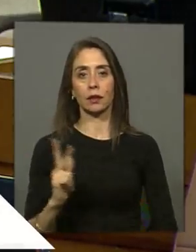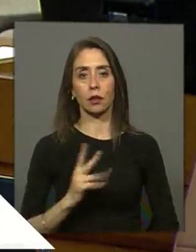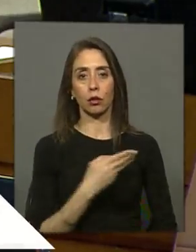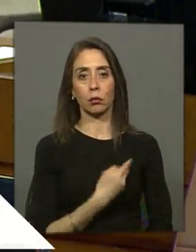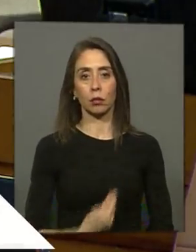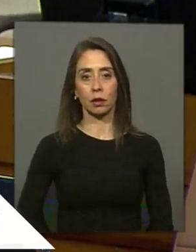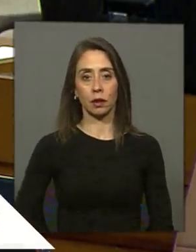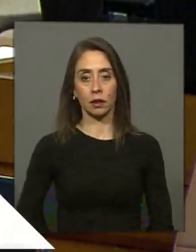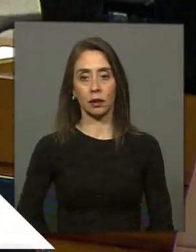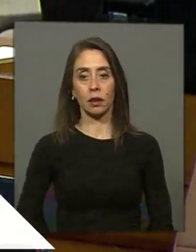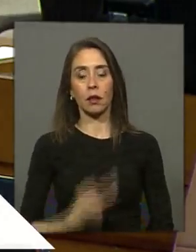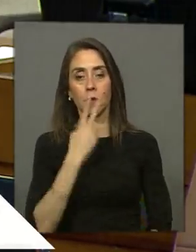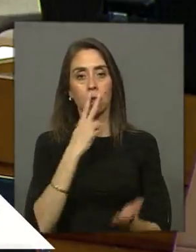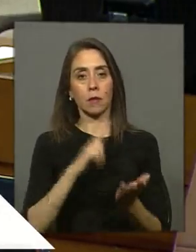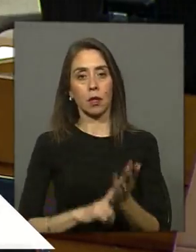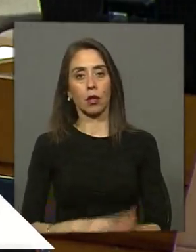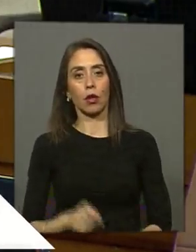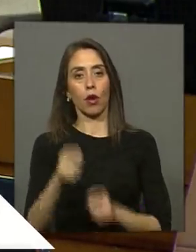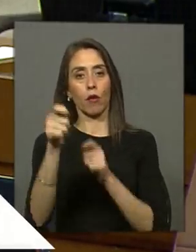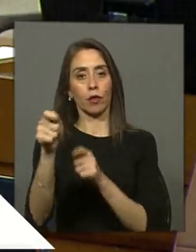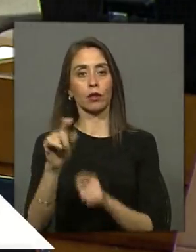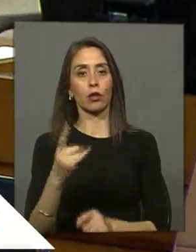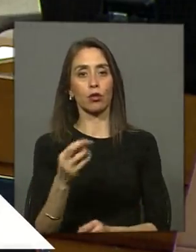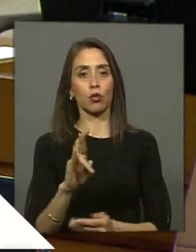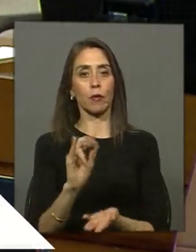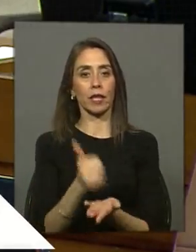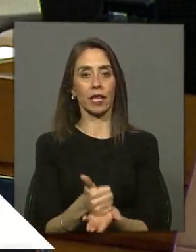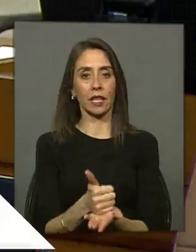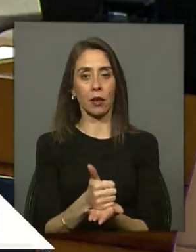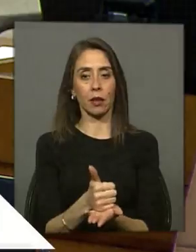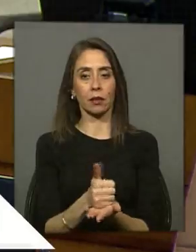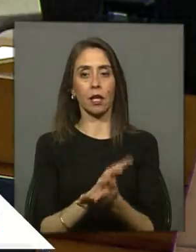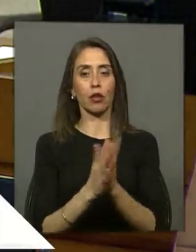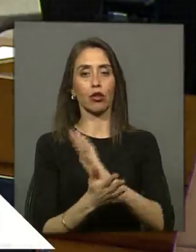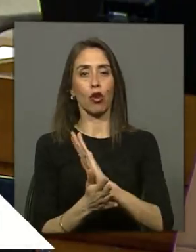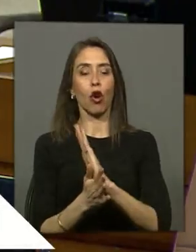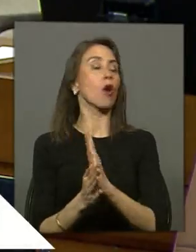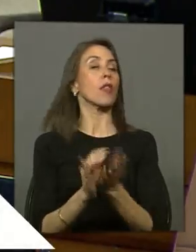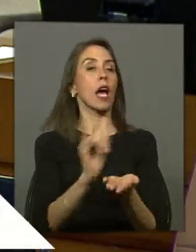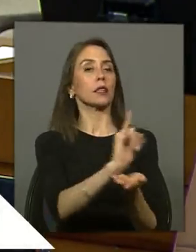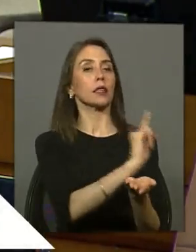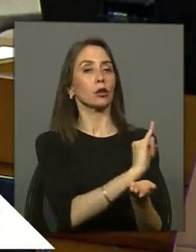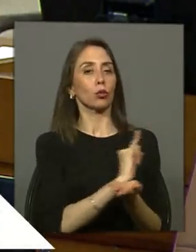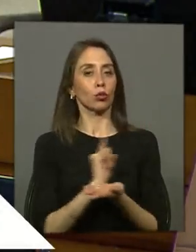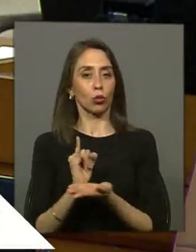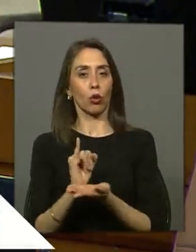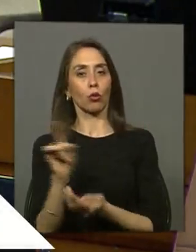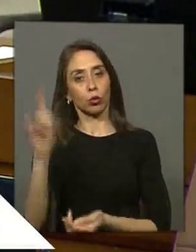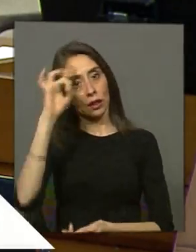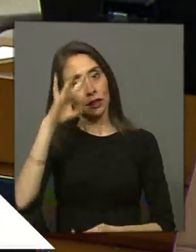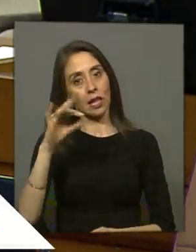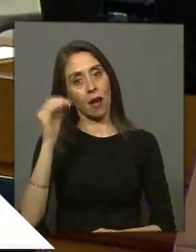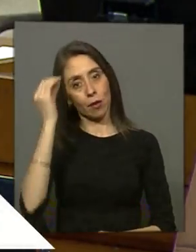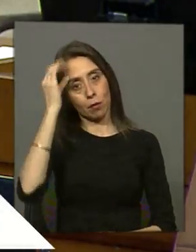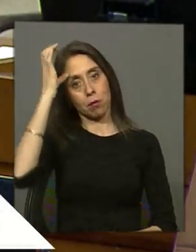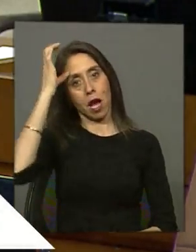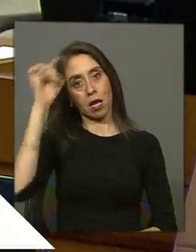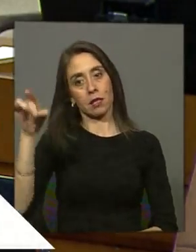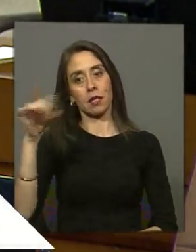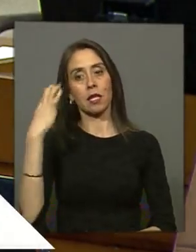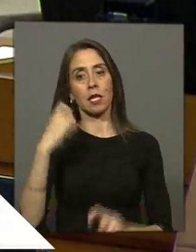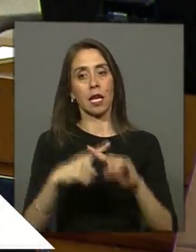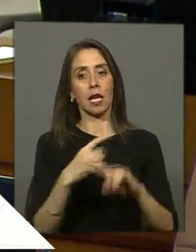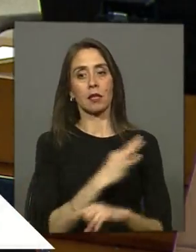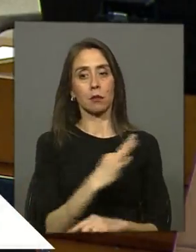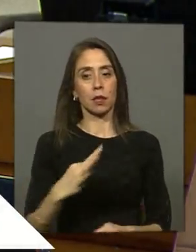que se oficie a la superintendencia y a todas las instancias que correspondan que ustedes además señor presidente fue además